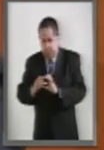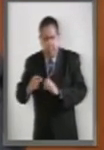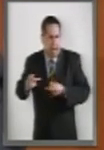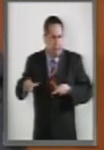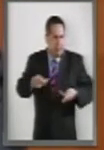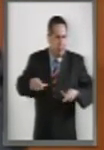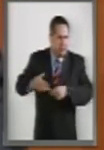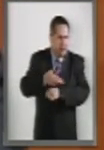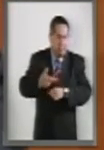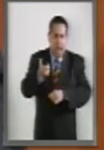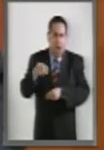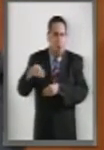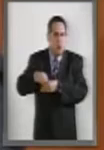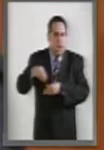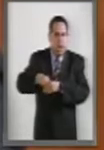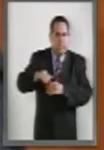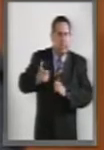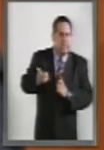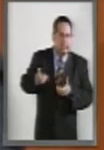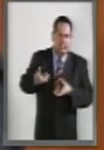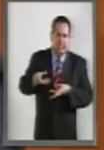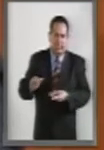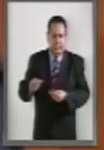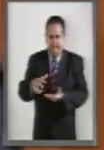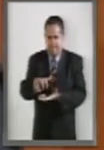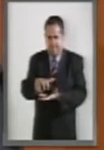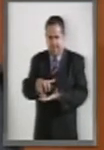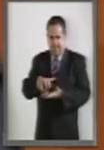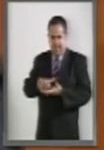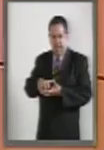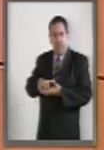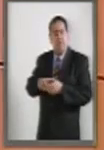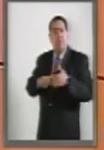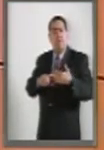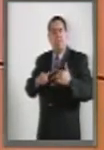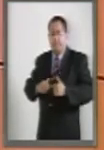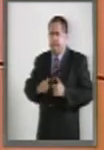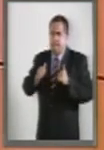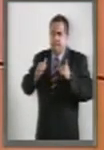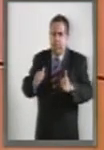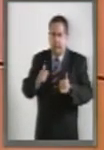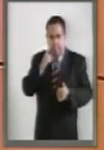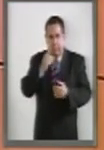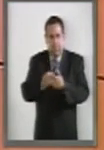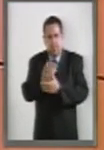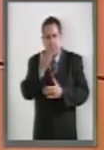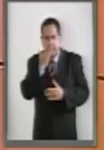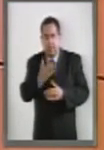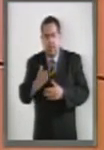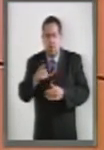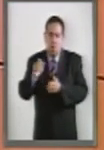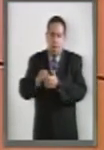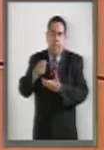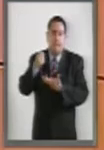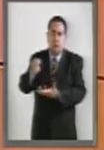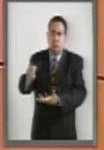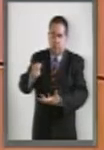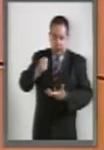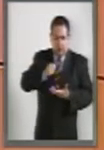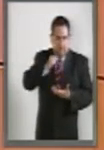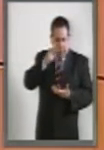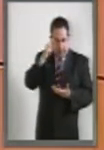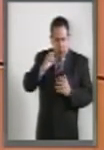condiciones de ahorro en los gastos y en el alcance de los recursos del presupuesto del Senado de la